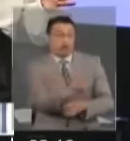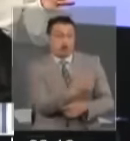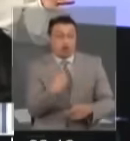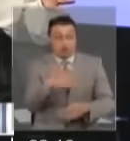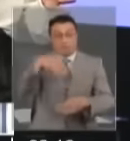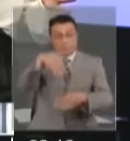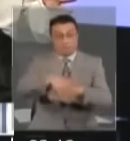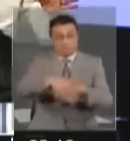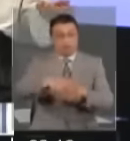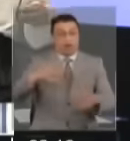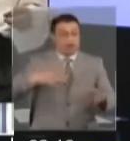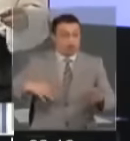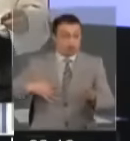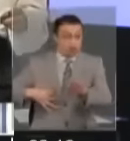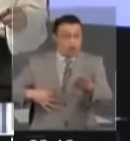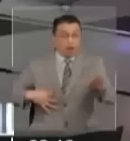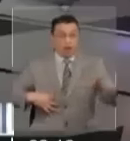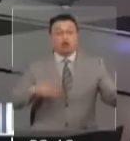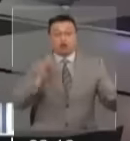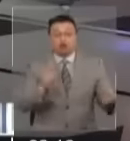que la ciudadanía...